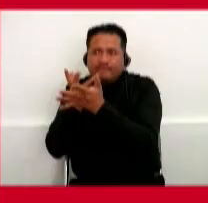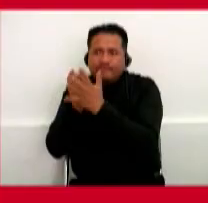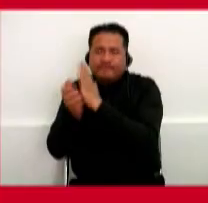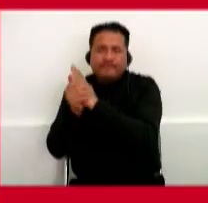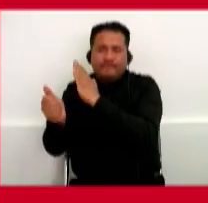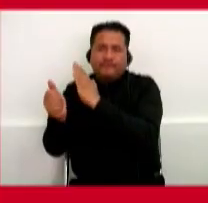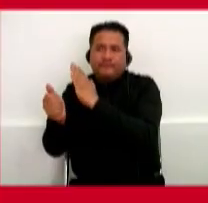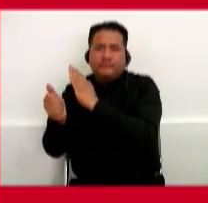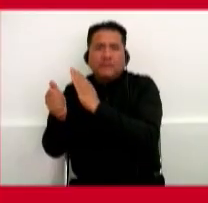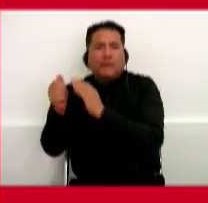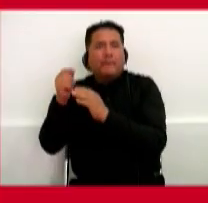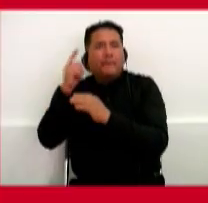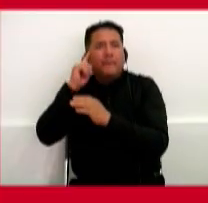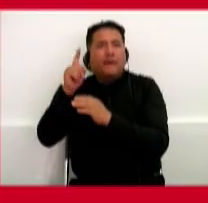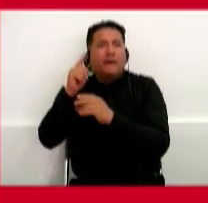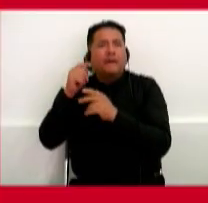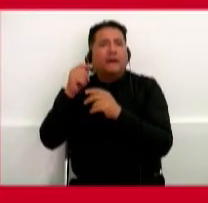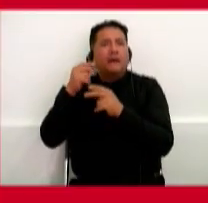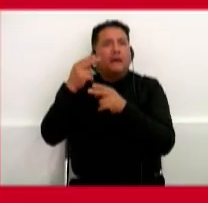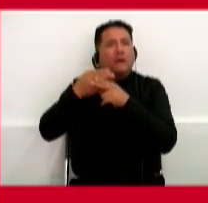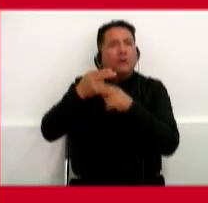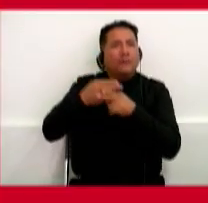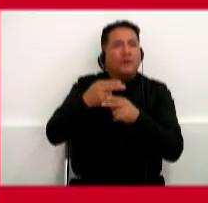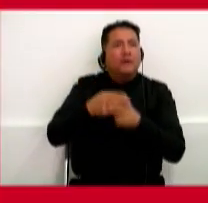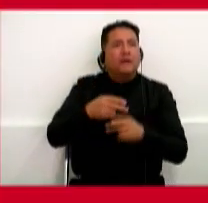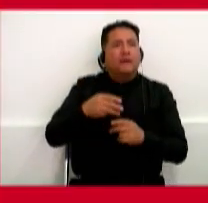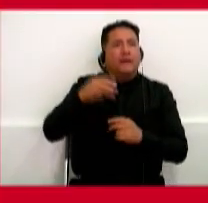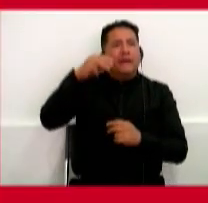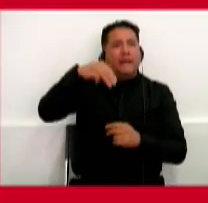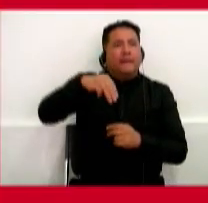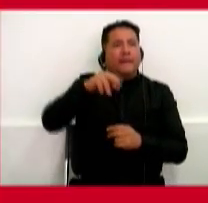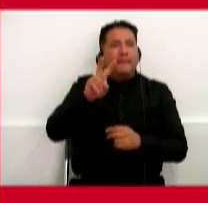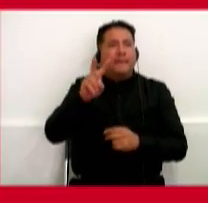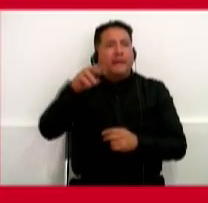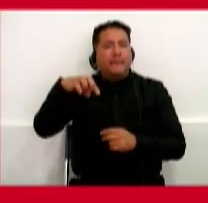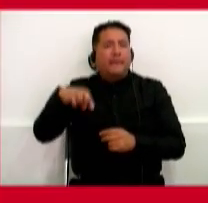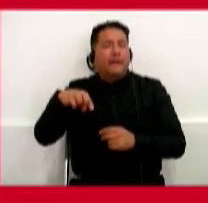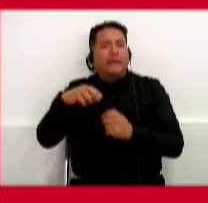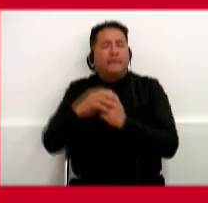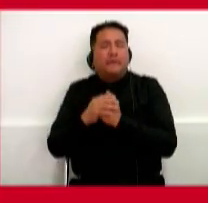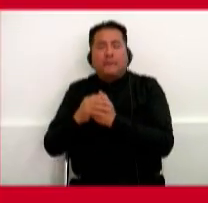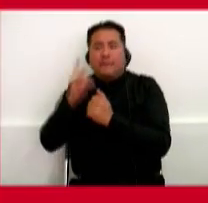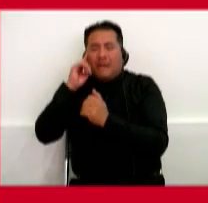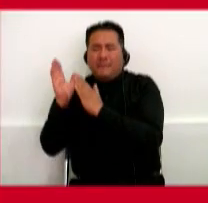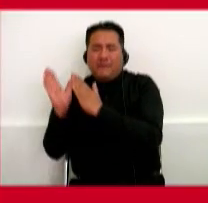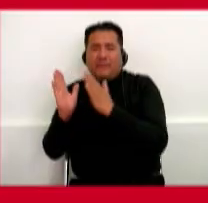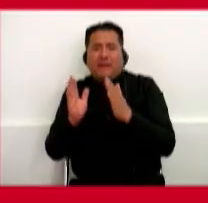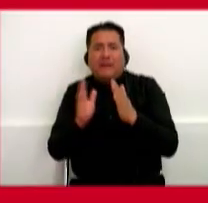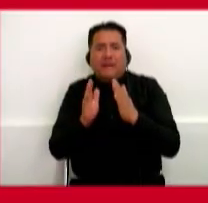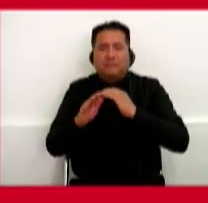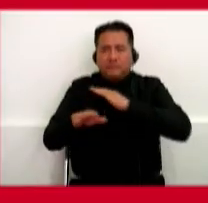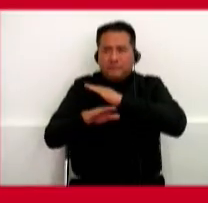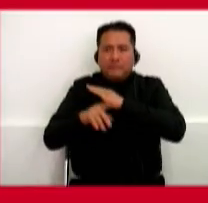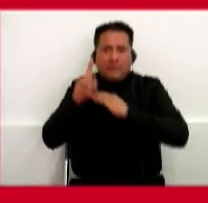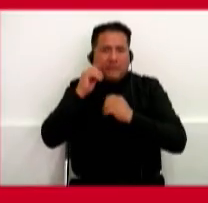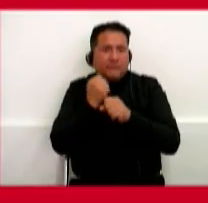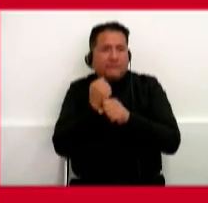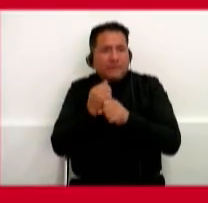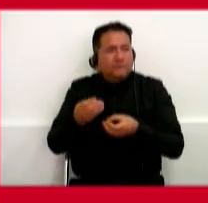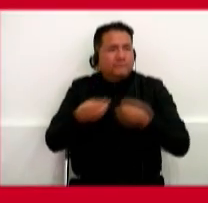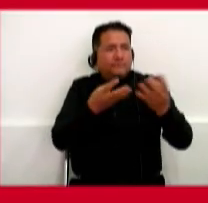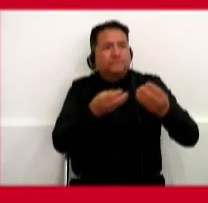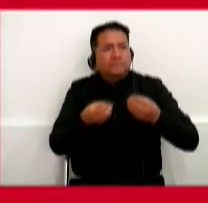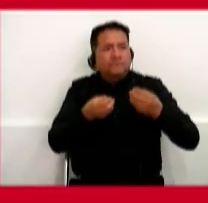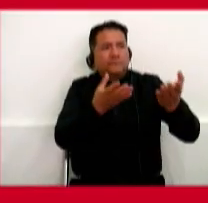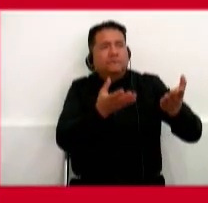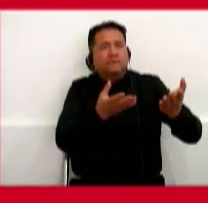un producto en el más breve plazo a operaciones y en base a eso ya ir comenzando a entregar valor a la operación.